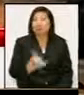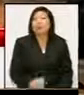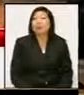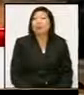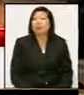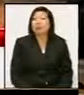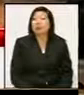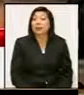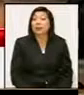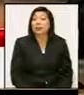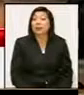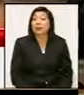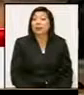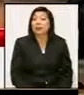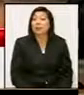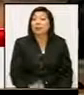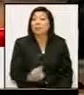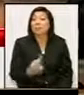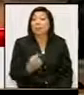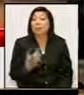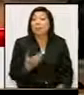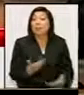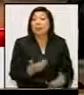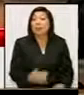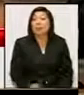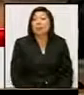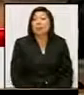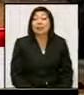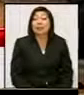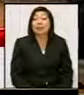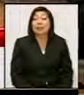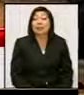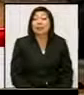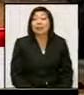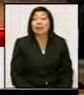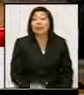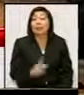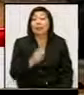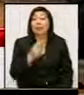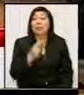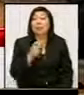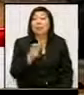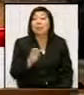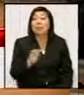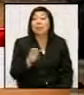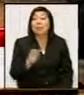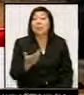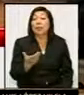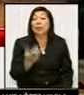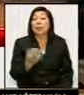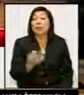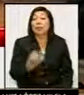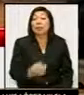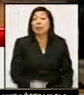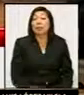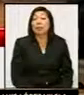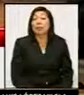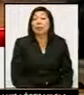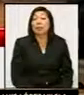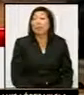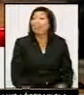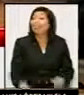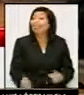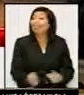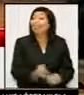subsidio, literalmente pareciera que nos favorecería a los peruanos, pero en realidad es el maltrato